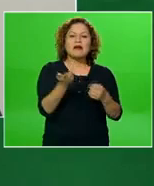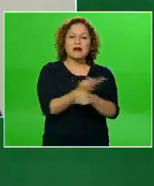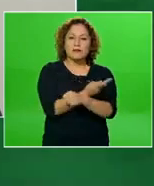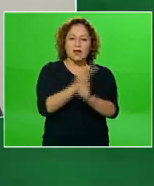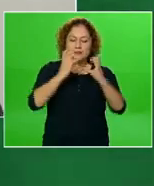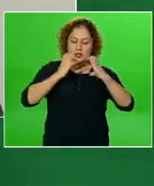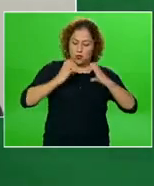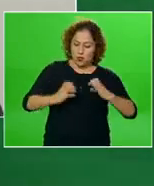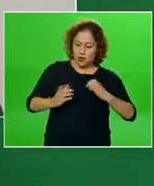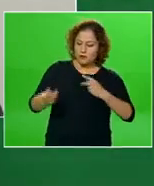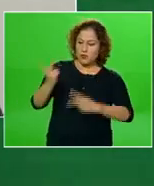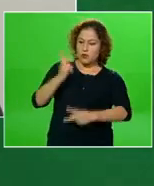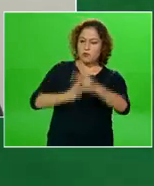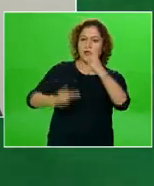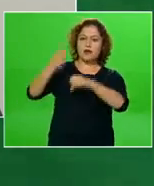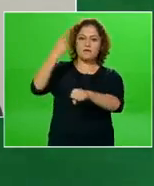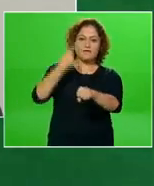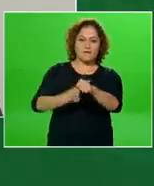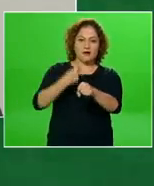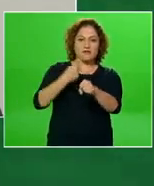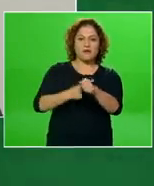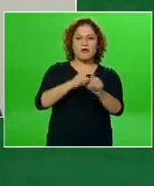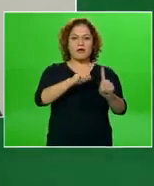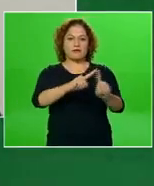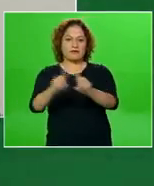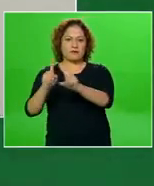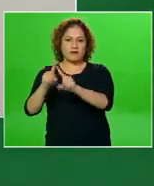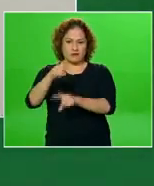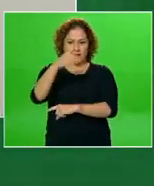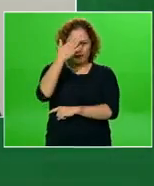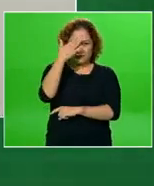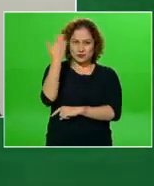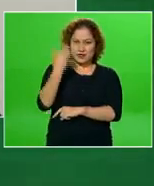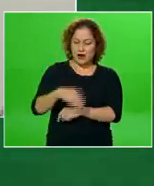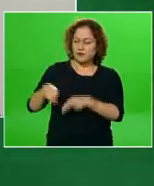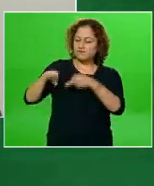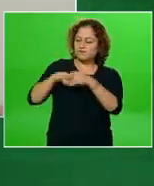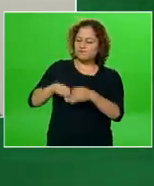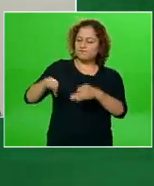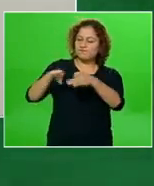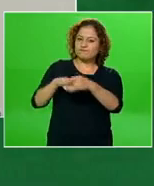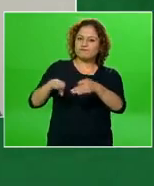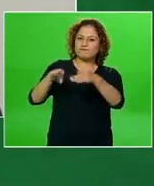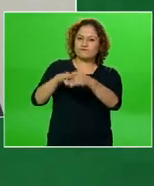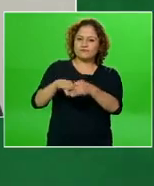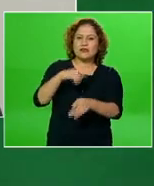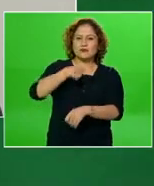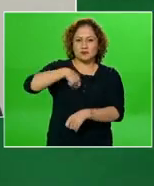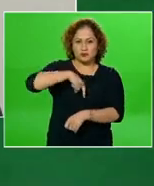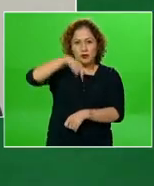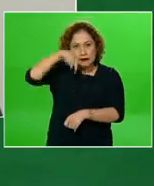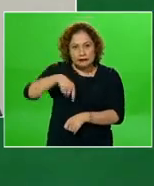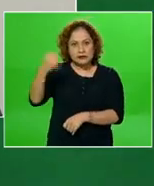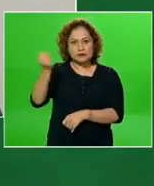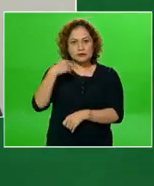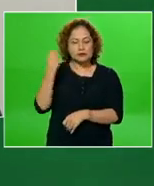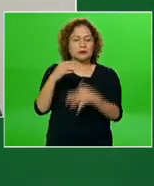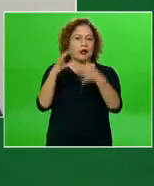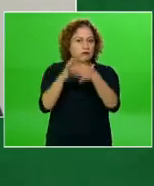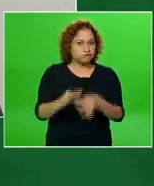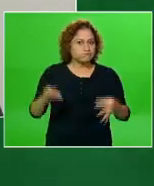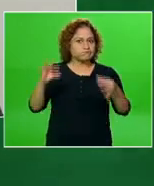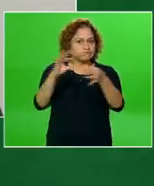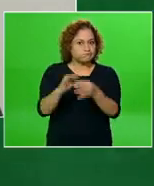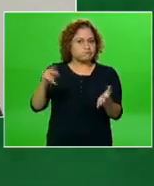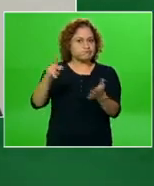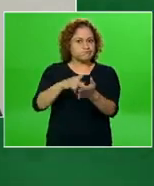principales estas enfermedades crónico-degenerativas de las que tanto hemos hablado y hemos dicho que es un problema no